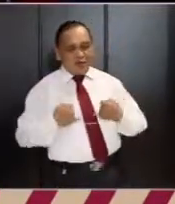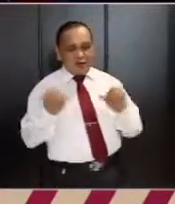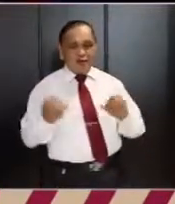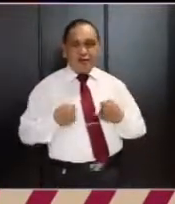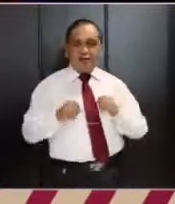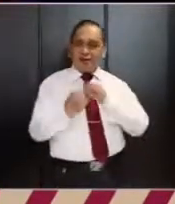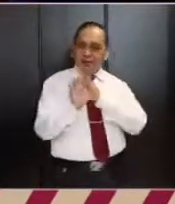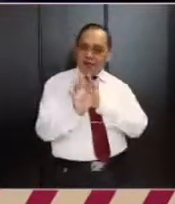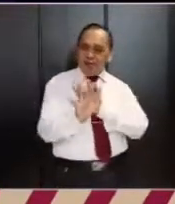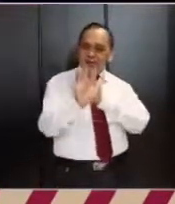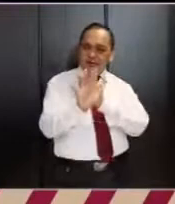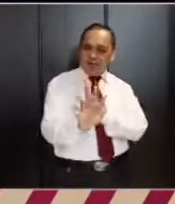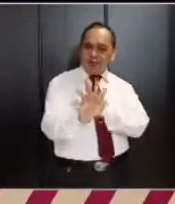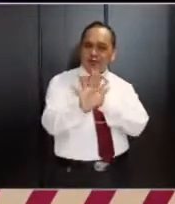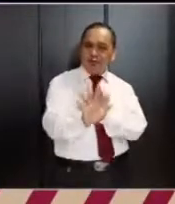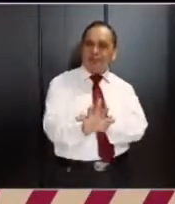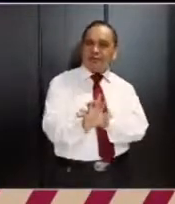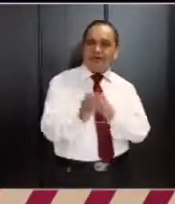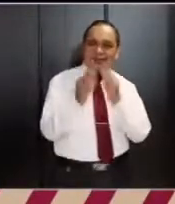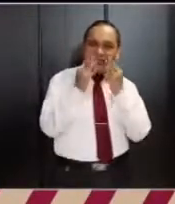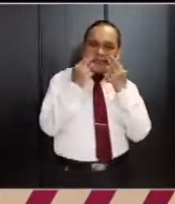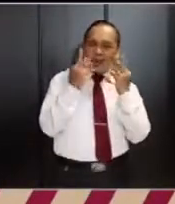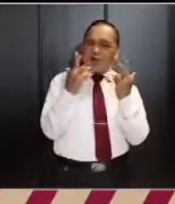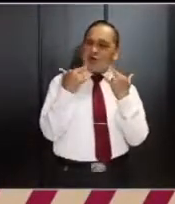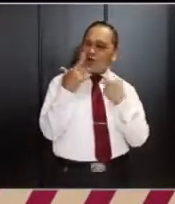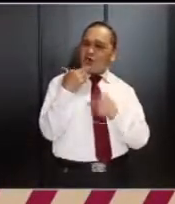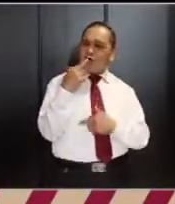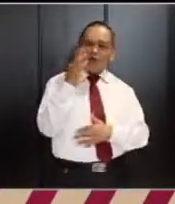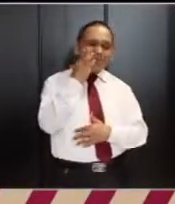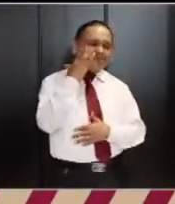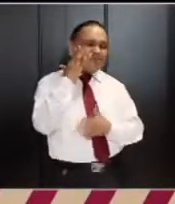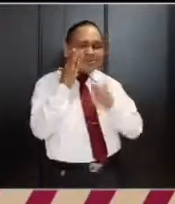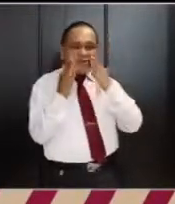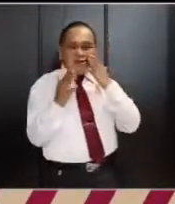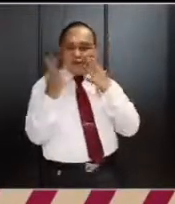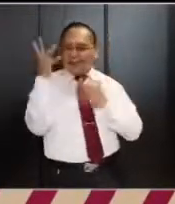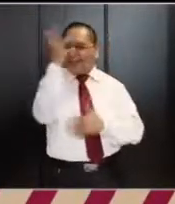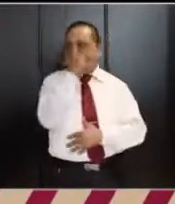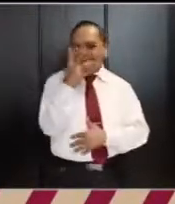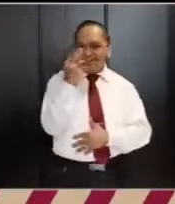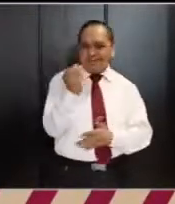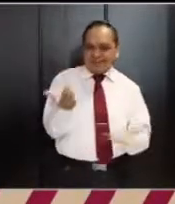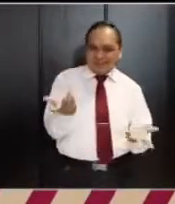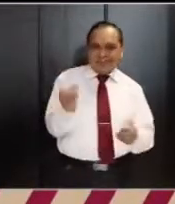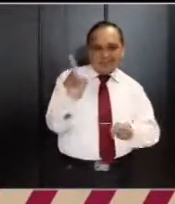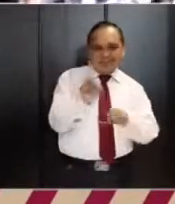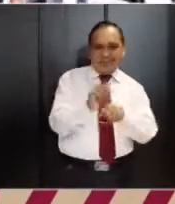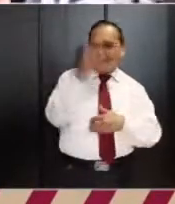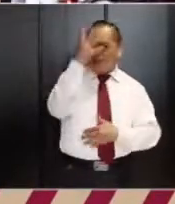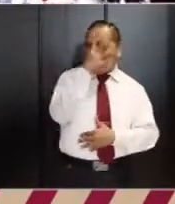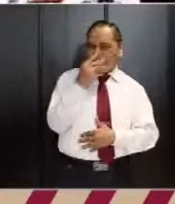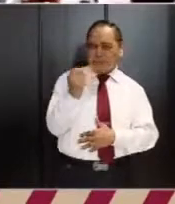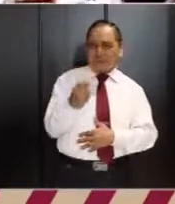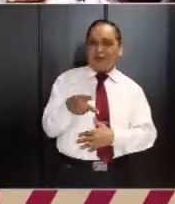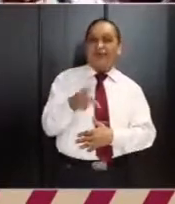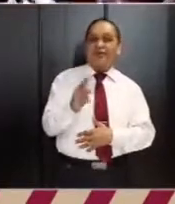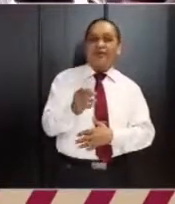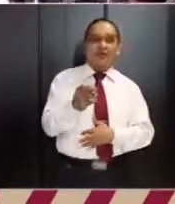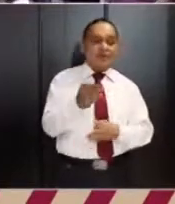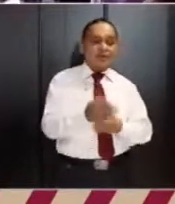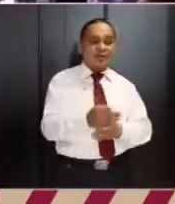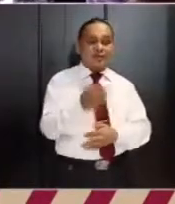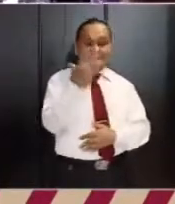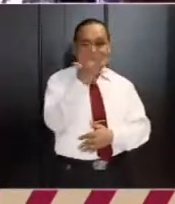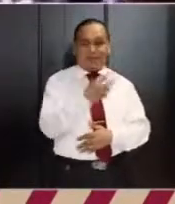más bien holandeses, traían unas chapas así, estaban preciosos. Muy bonito día y fue muy lindo porque fue